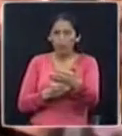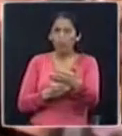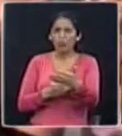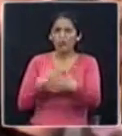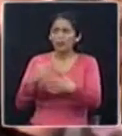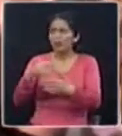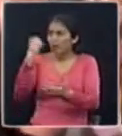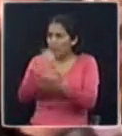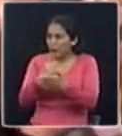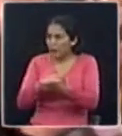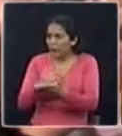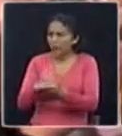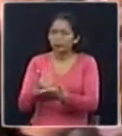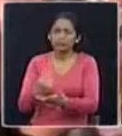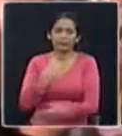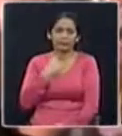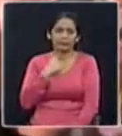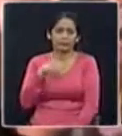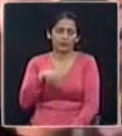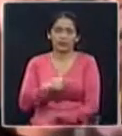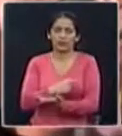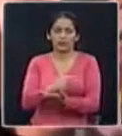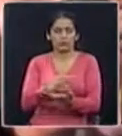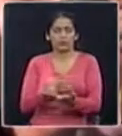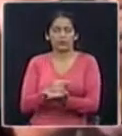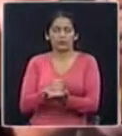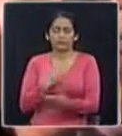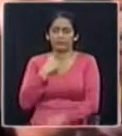Guayas, considerando que hay muchas